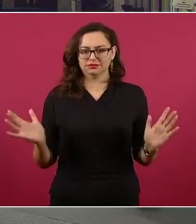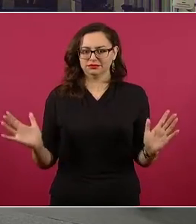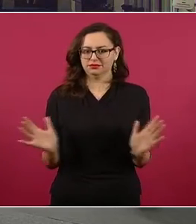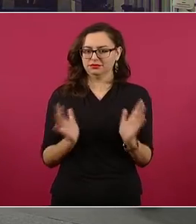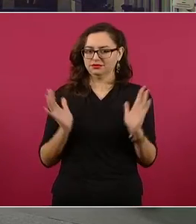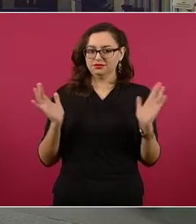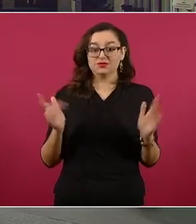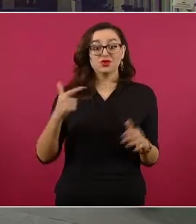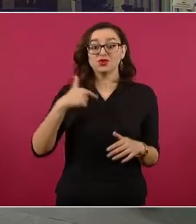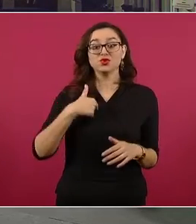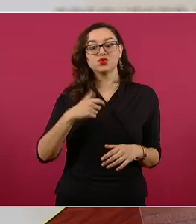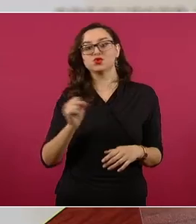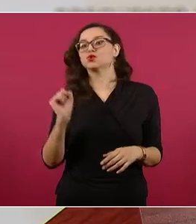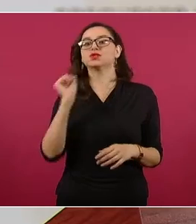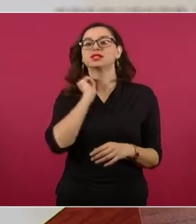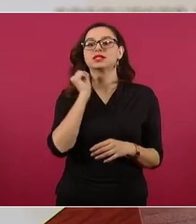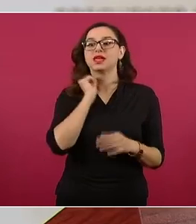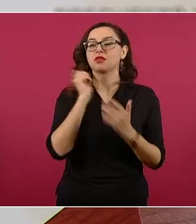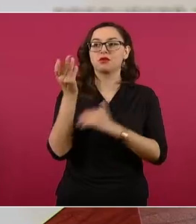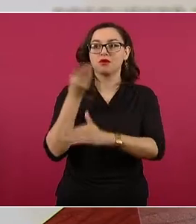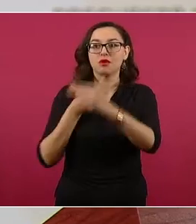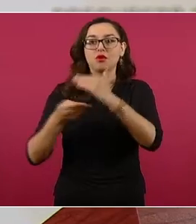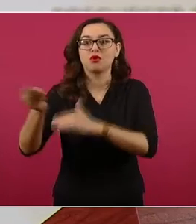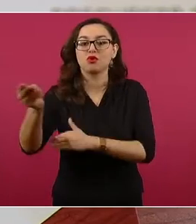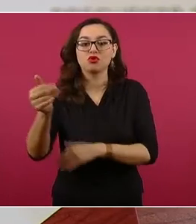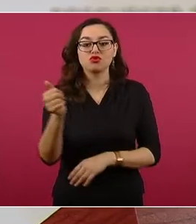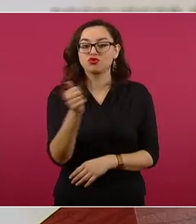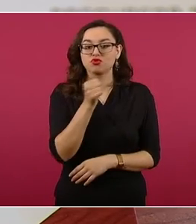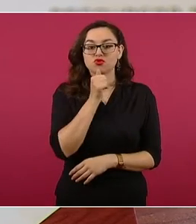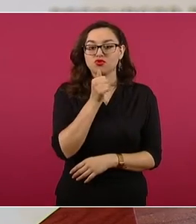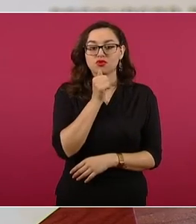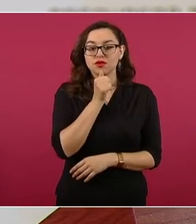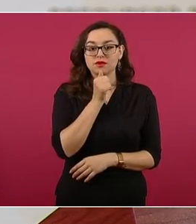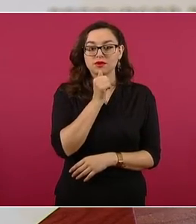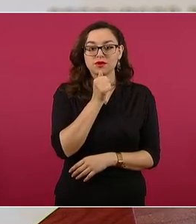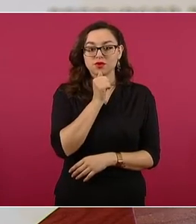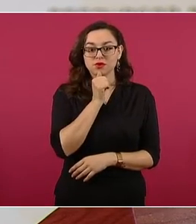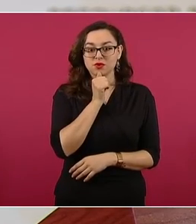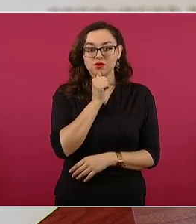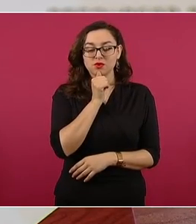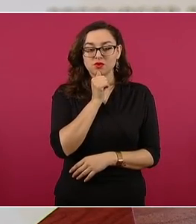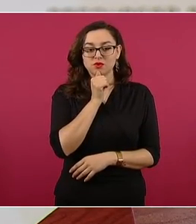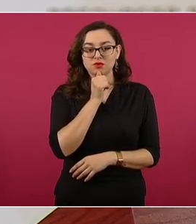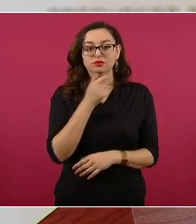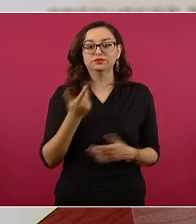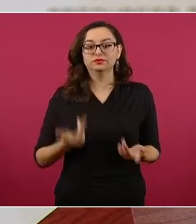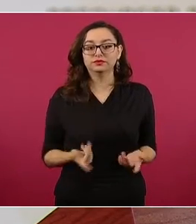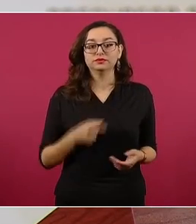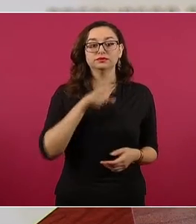de que era empleado de uno de los preponderantes.